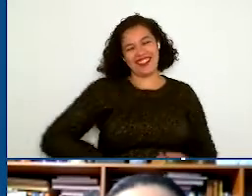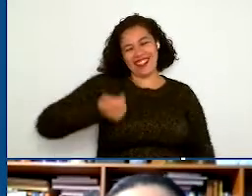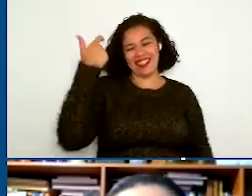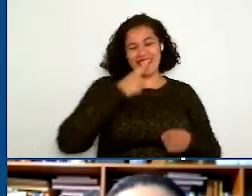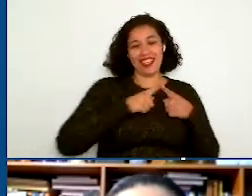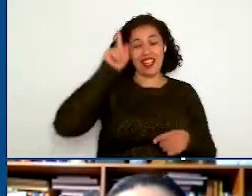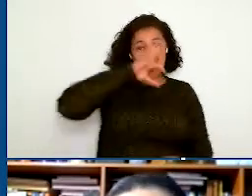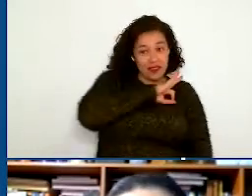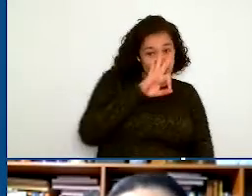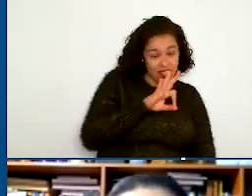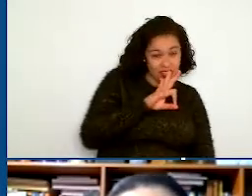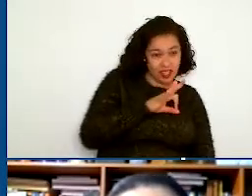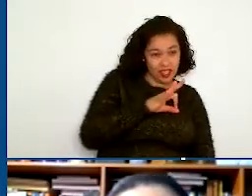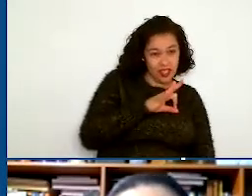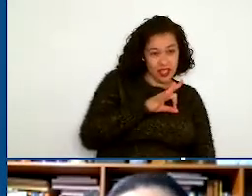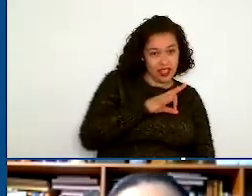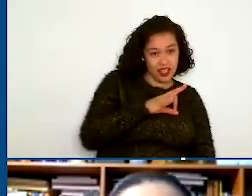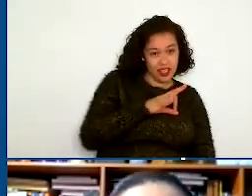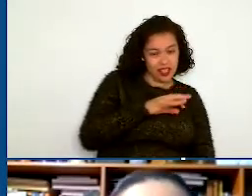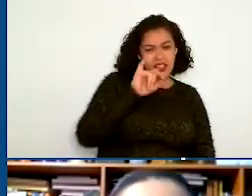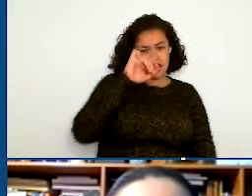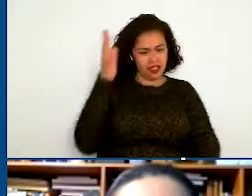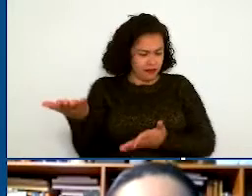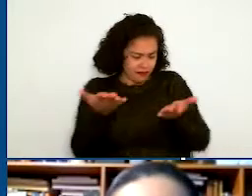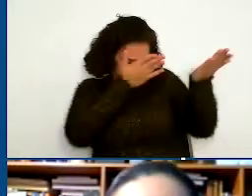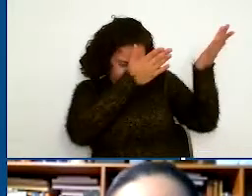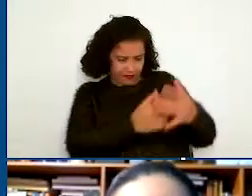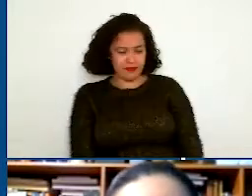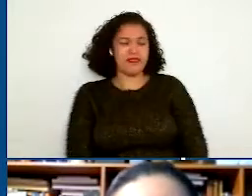¿Puedo? Solo, sí, adelante.